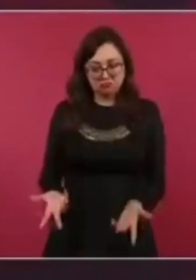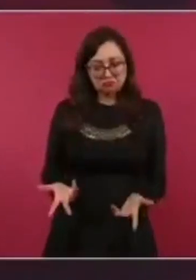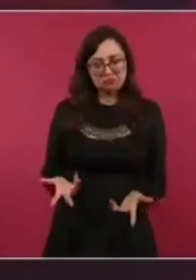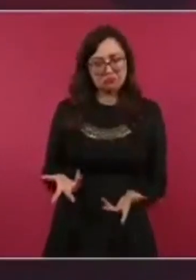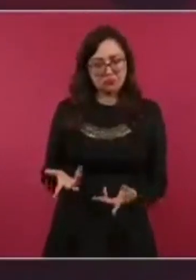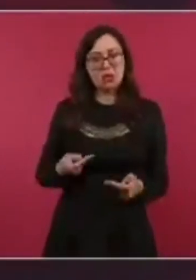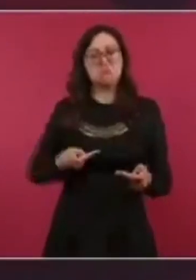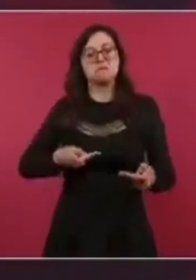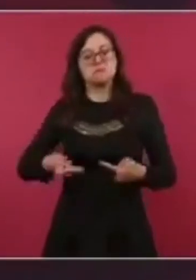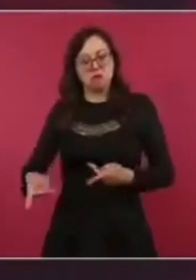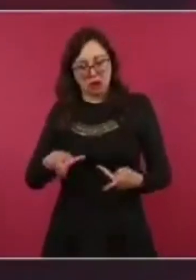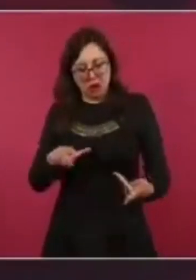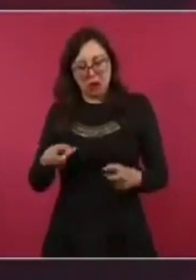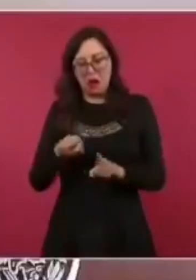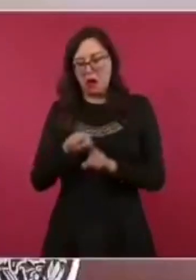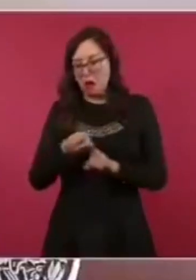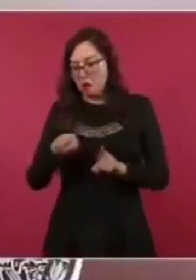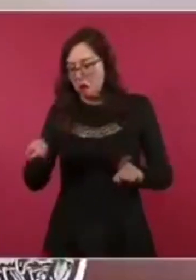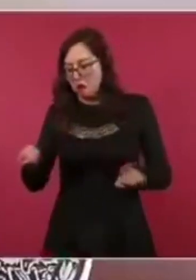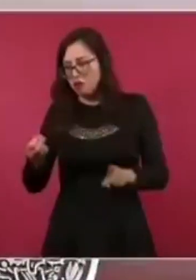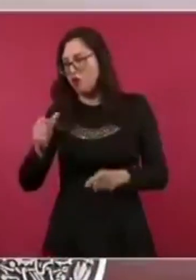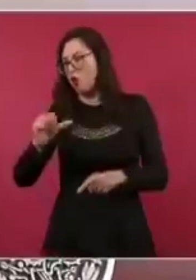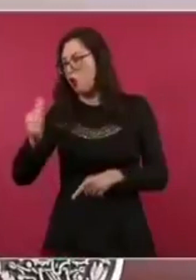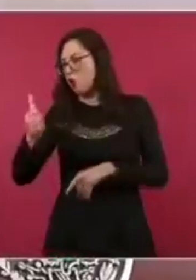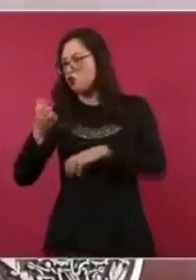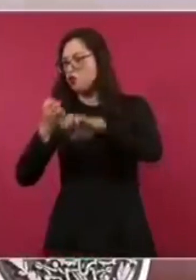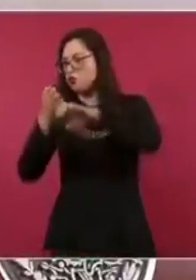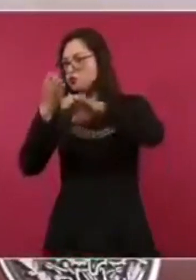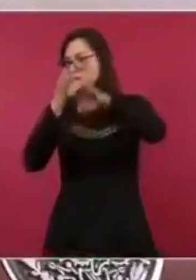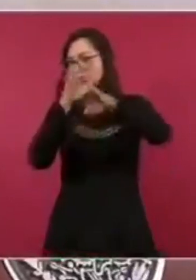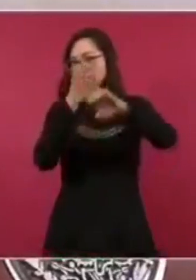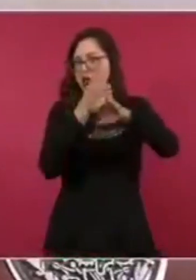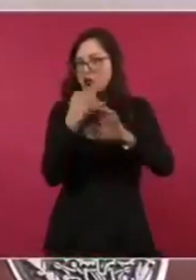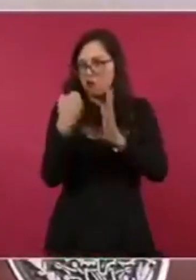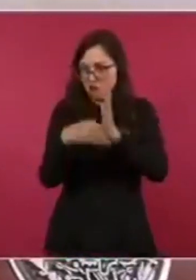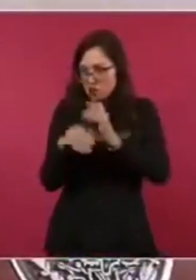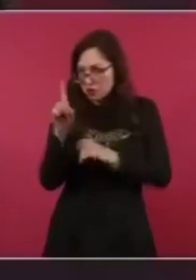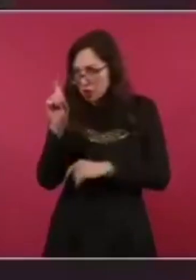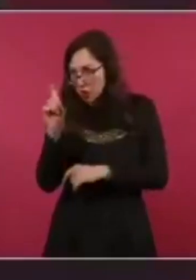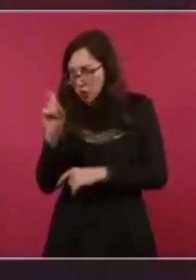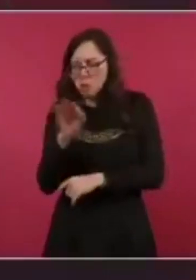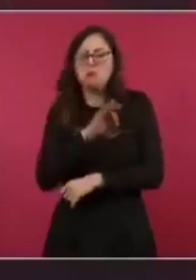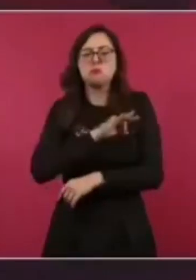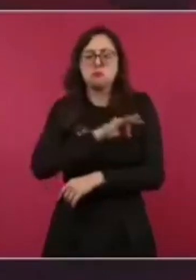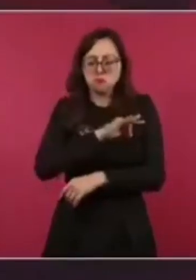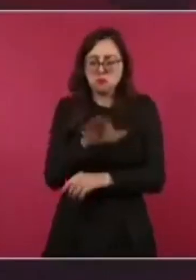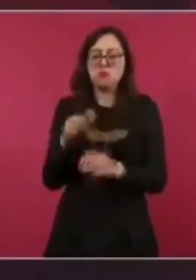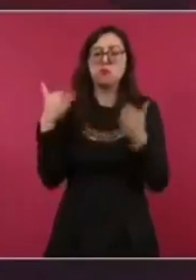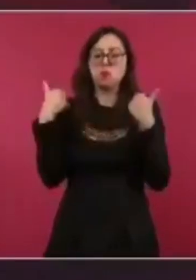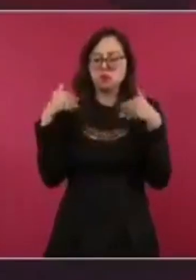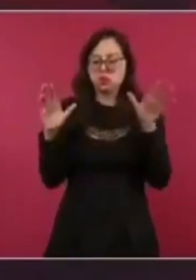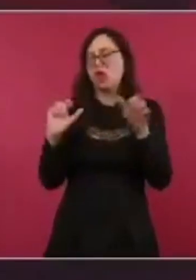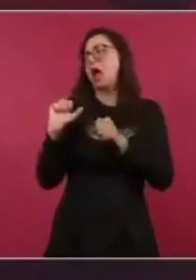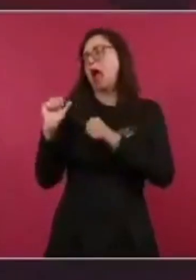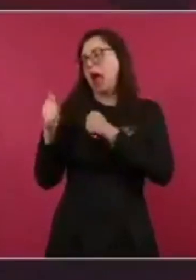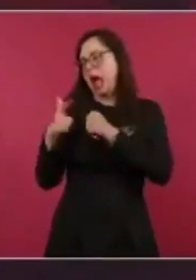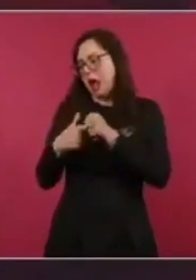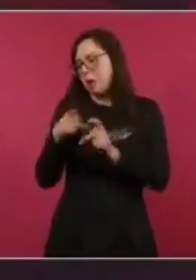proyección podría sí hacerse un Acueducto